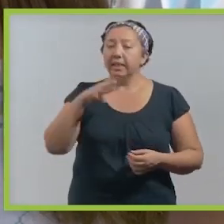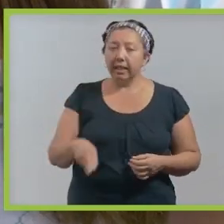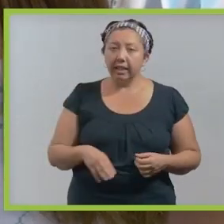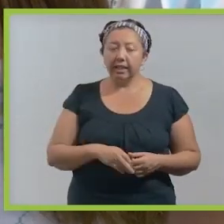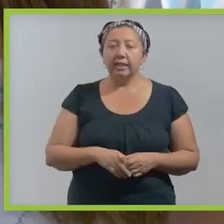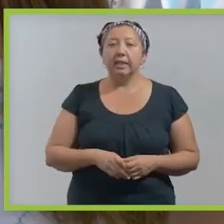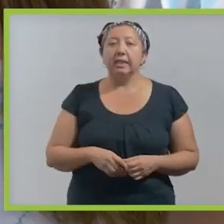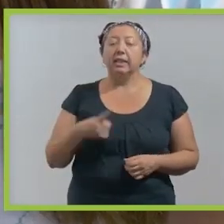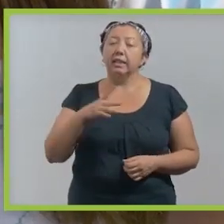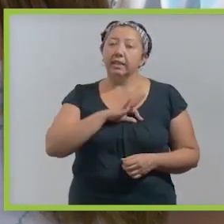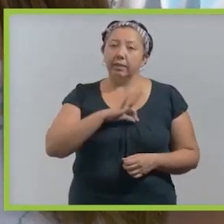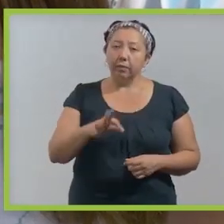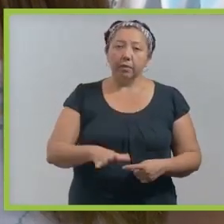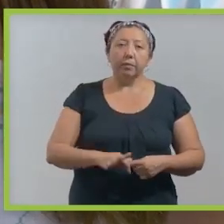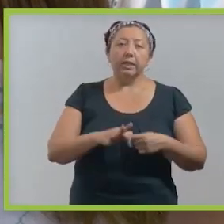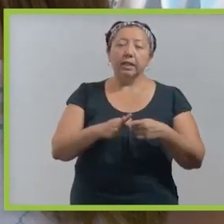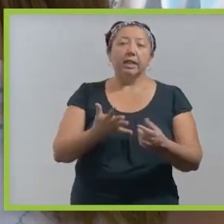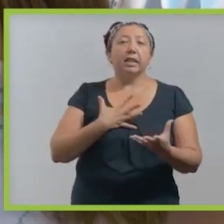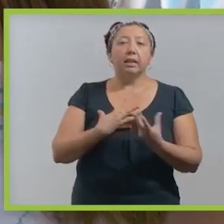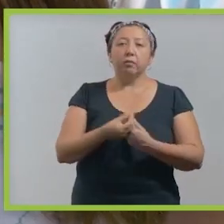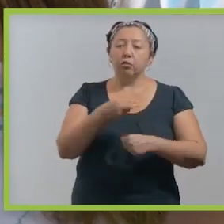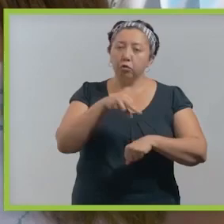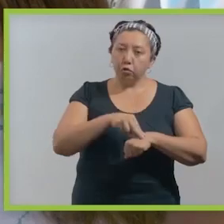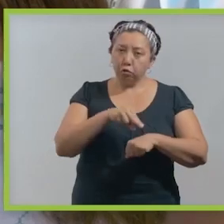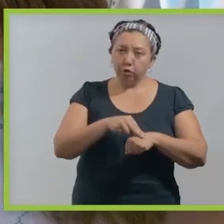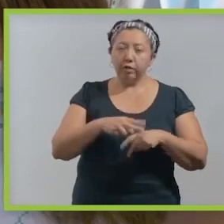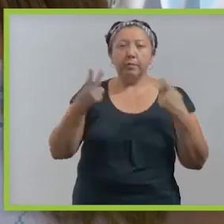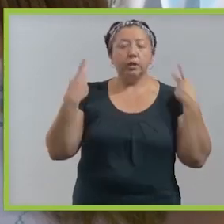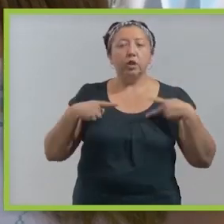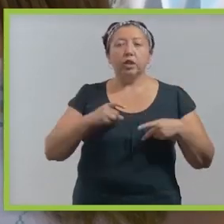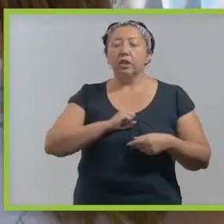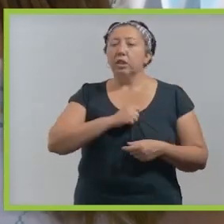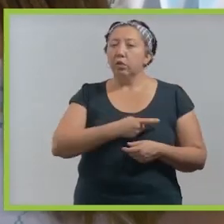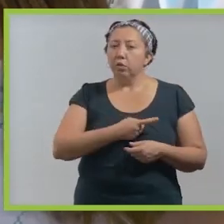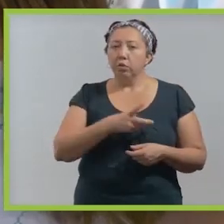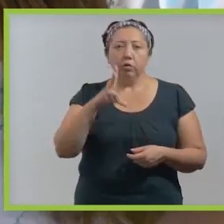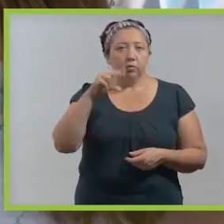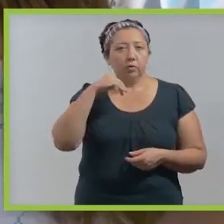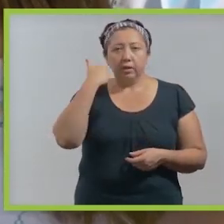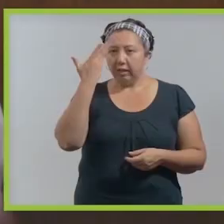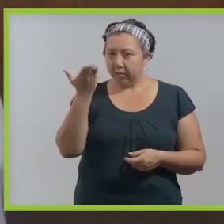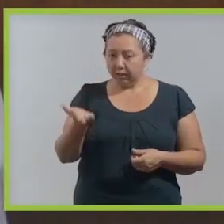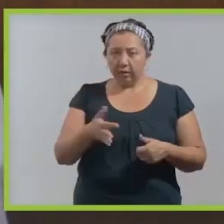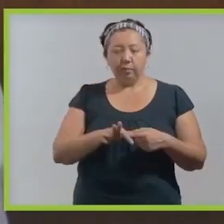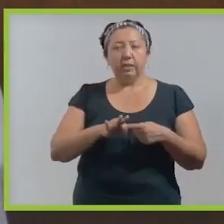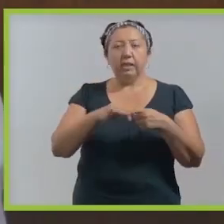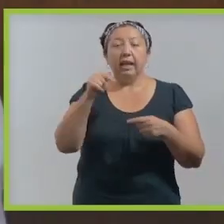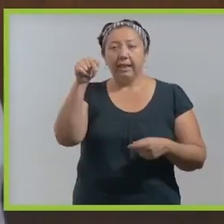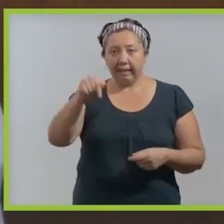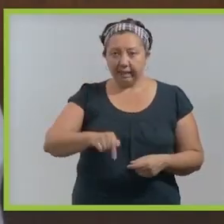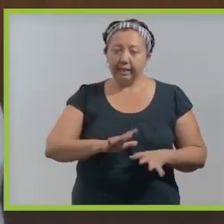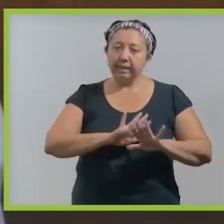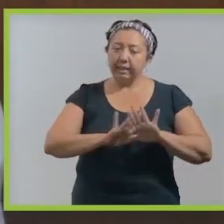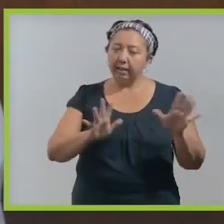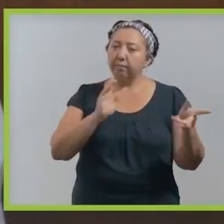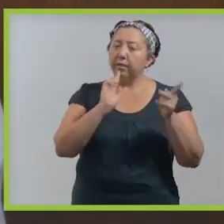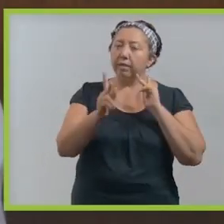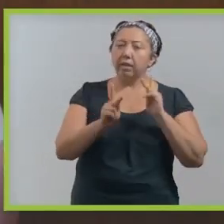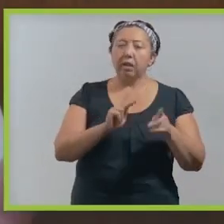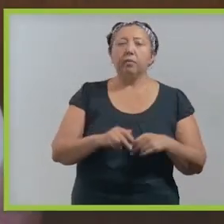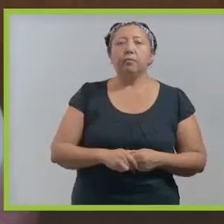mensajes de que se puedan presentar, tenemos doctores y personal de salud que no se ha querido presentar. Aquí, y ya